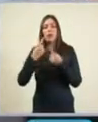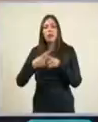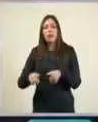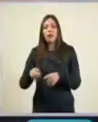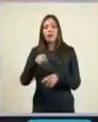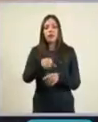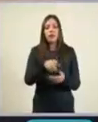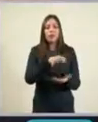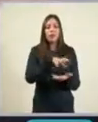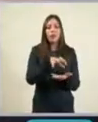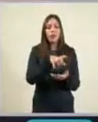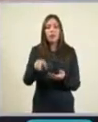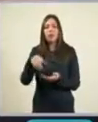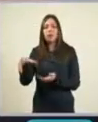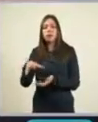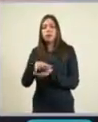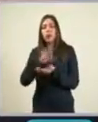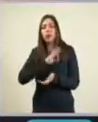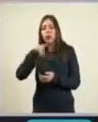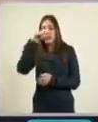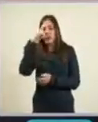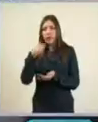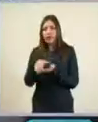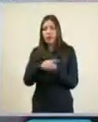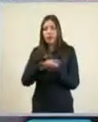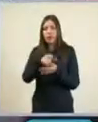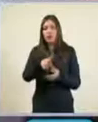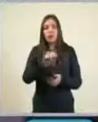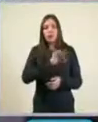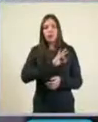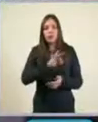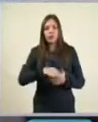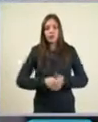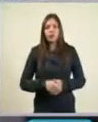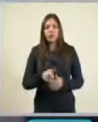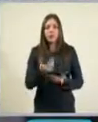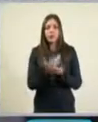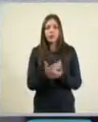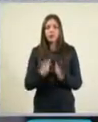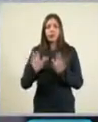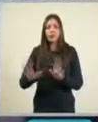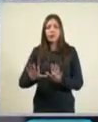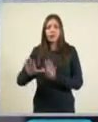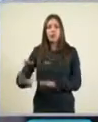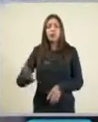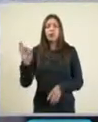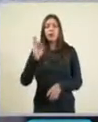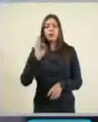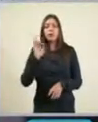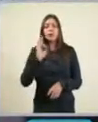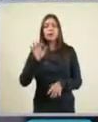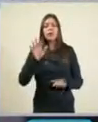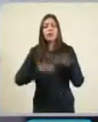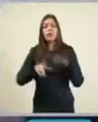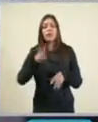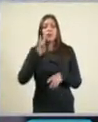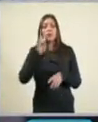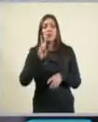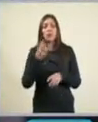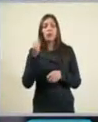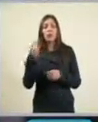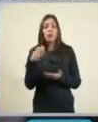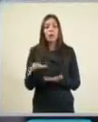Ah, diferente. Exactamente, en una la voy a poder manejar, en otra no. Esta la voy a dejar reposando. En dado caso, señora, que de repente vea que está